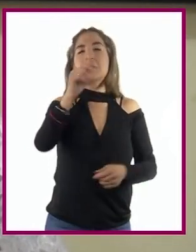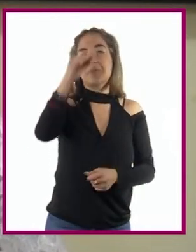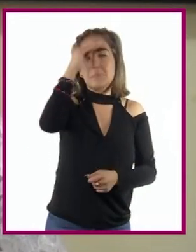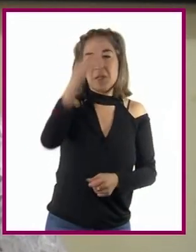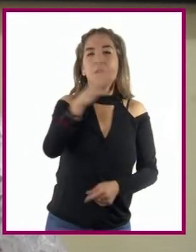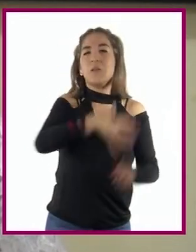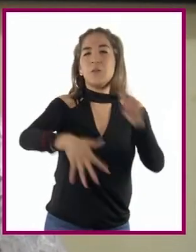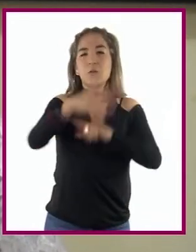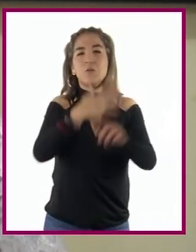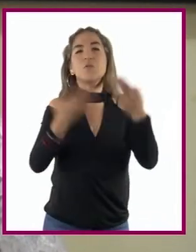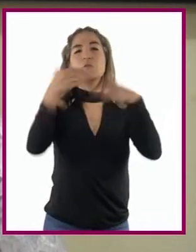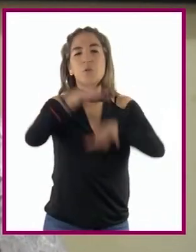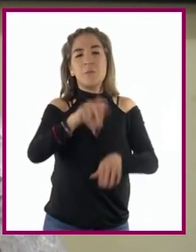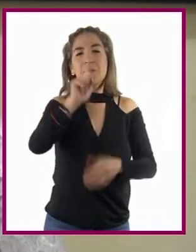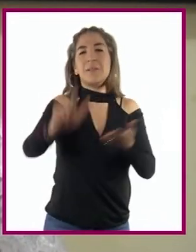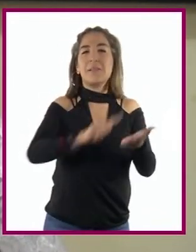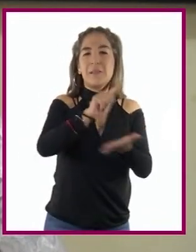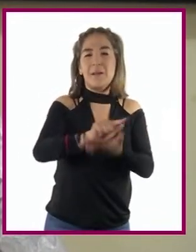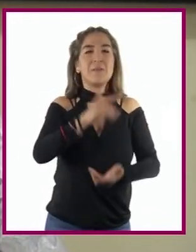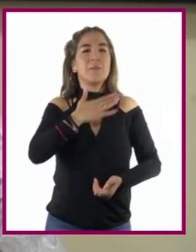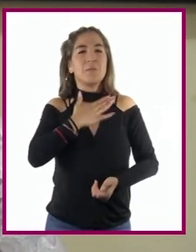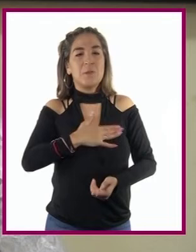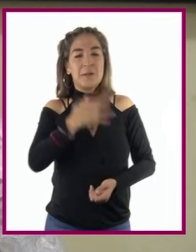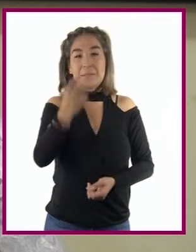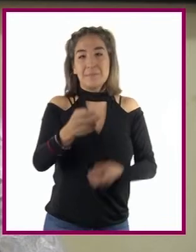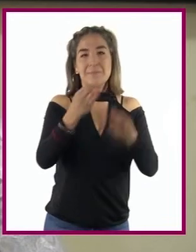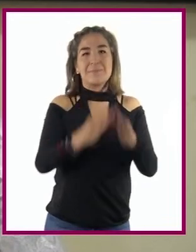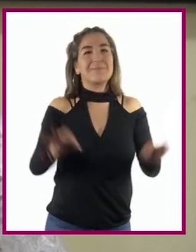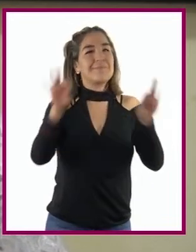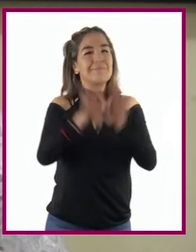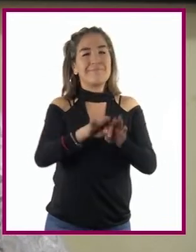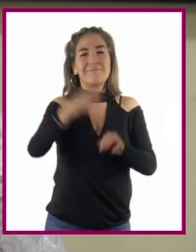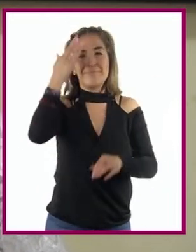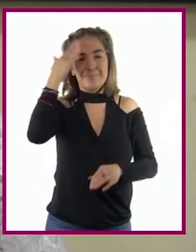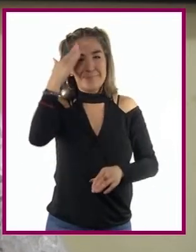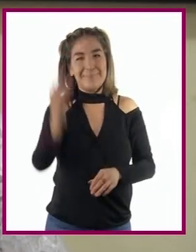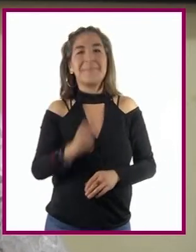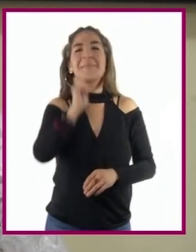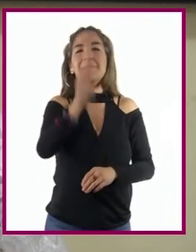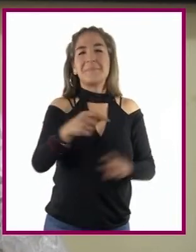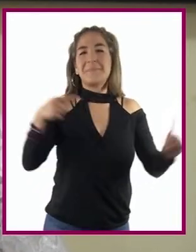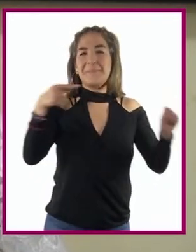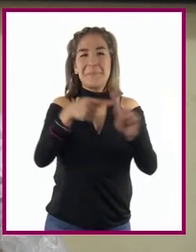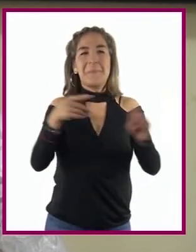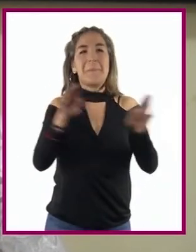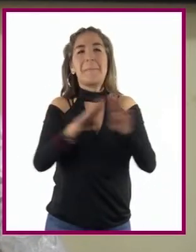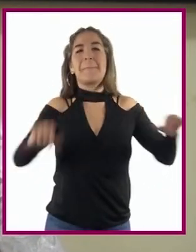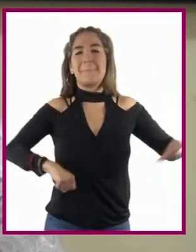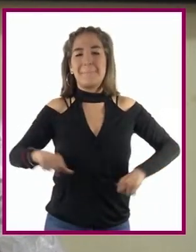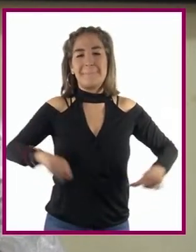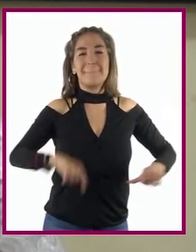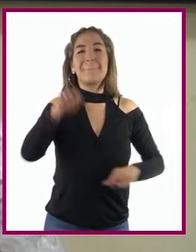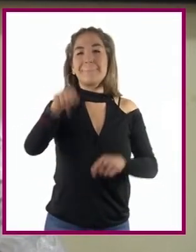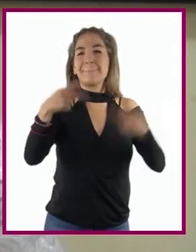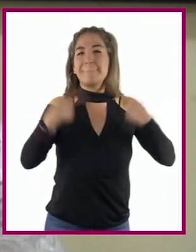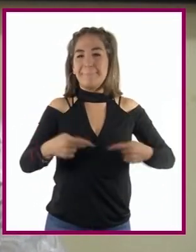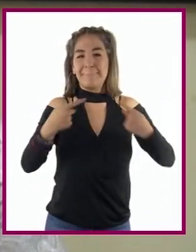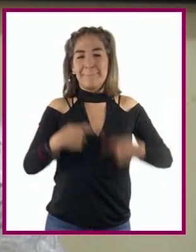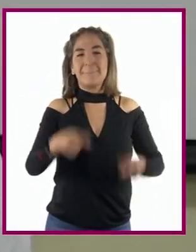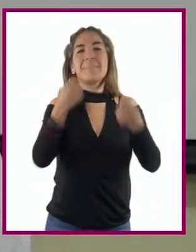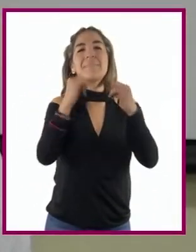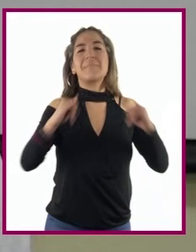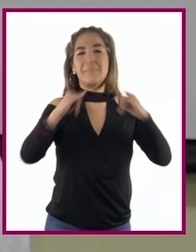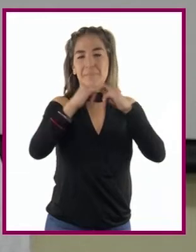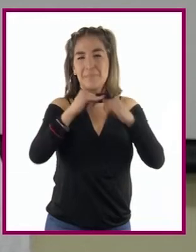pudimos reflexionar sobre la legalidad y la justicia. Son principios democráticos que rigen la actuación de las autoridades y las